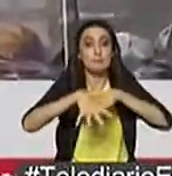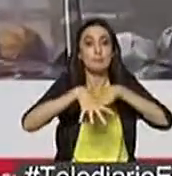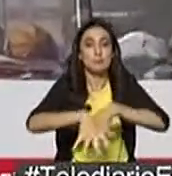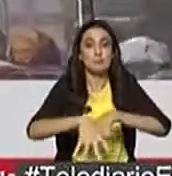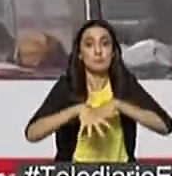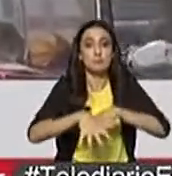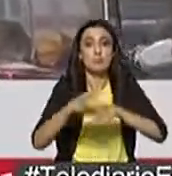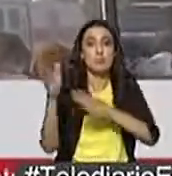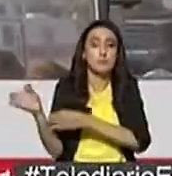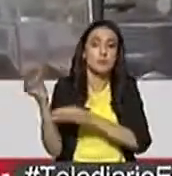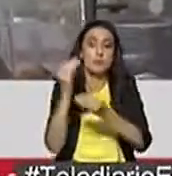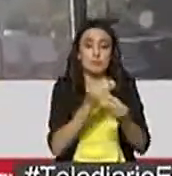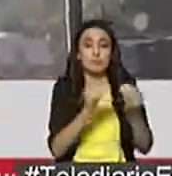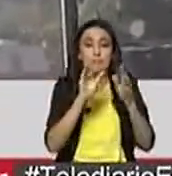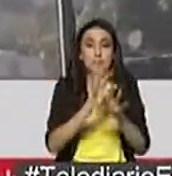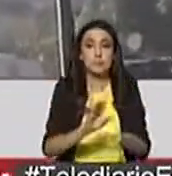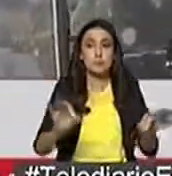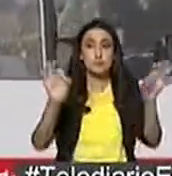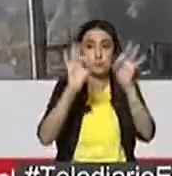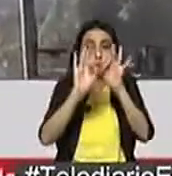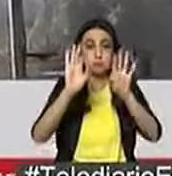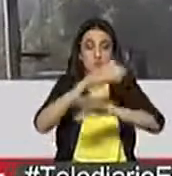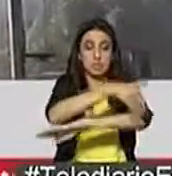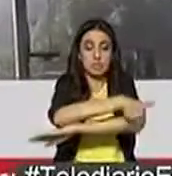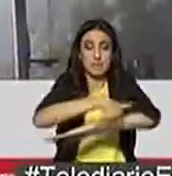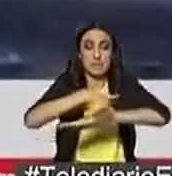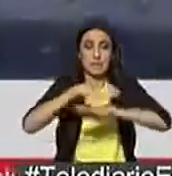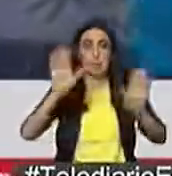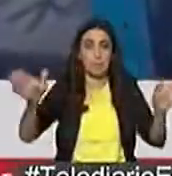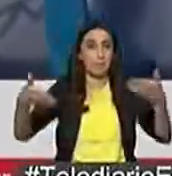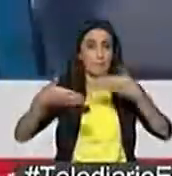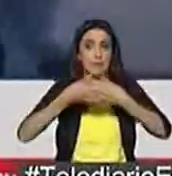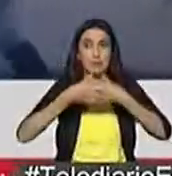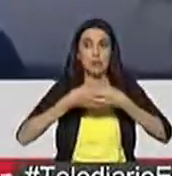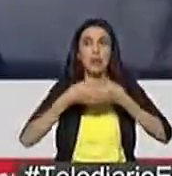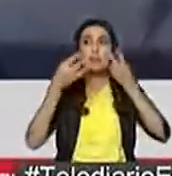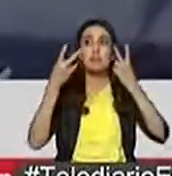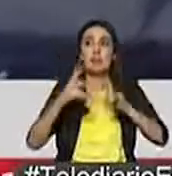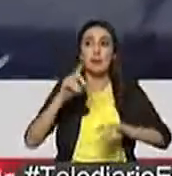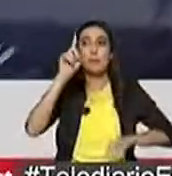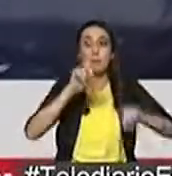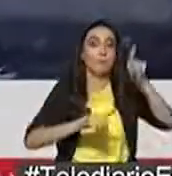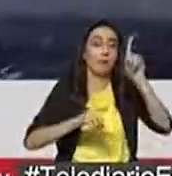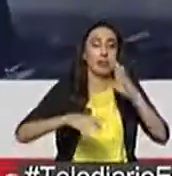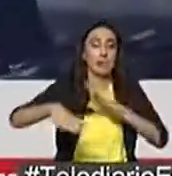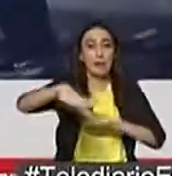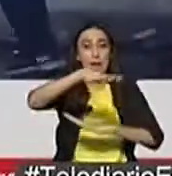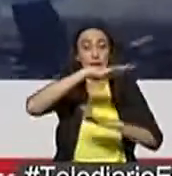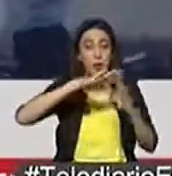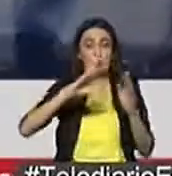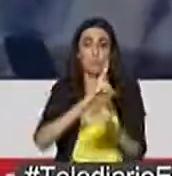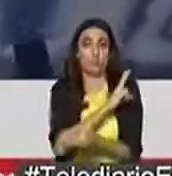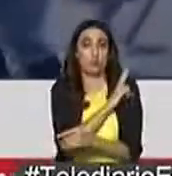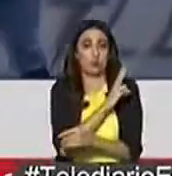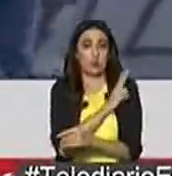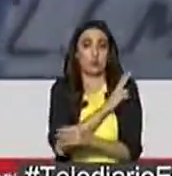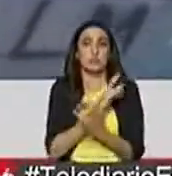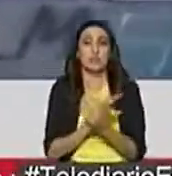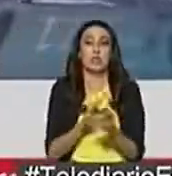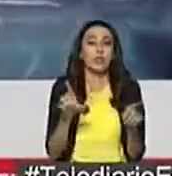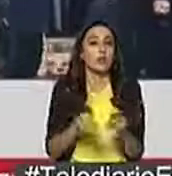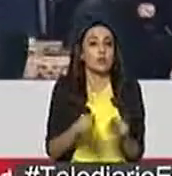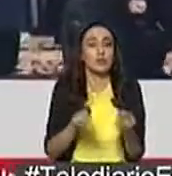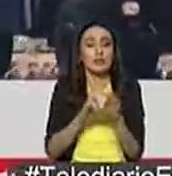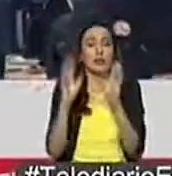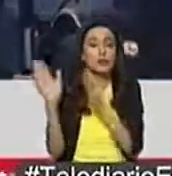semana, principalmente con el cierre de vías y el bloqueo de un túnel, mientras que los alrededores de la Universidad Politécnica de Hong Kong fueron el